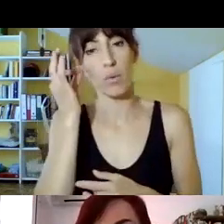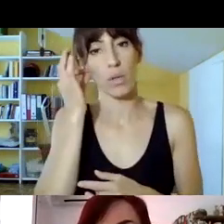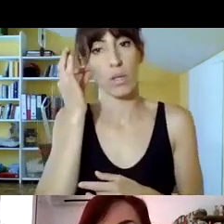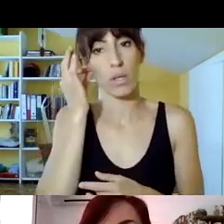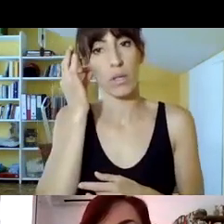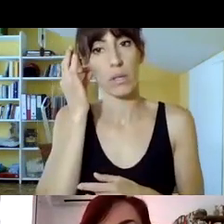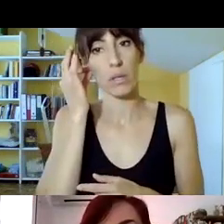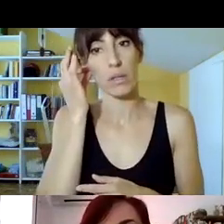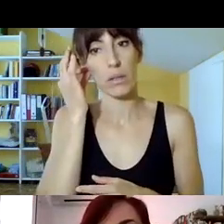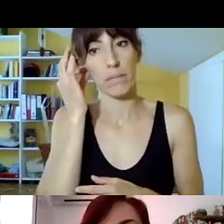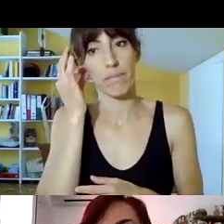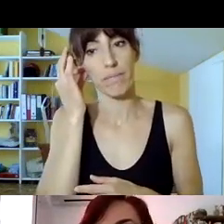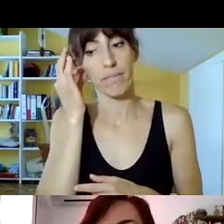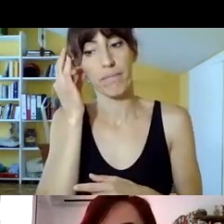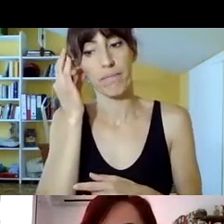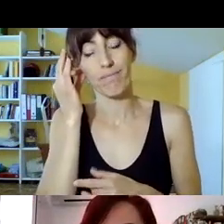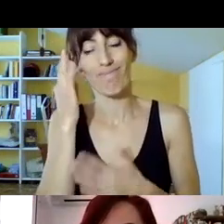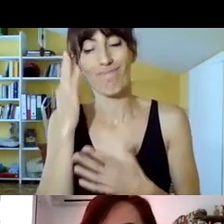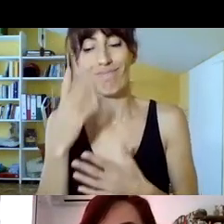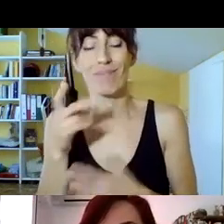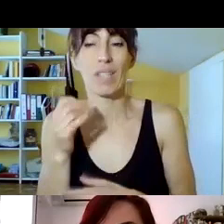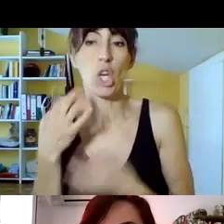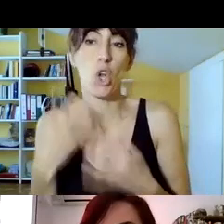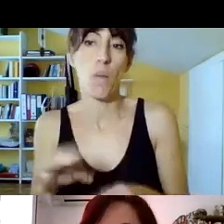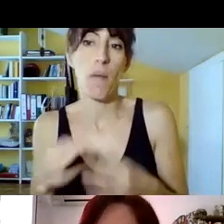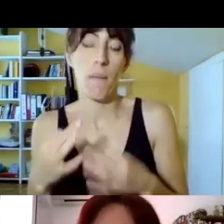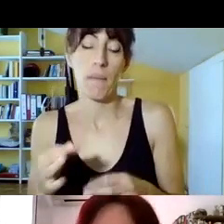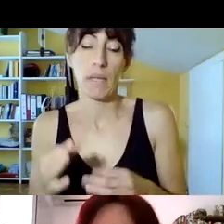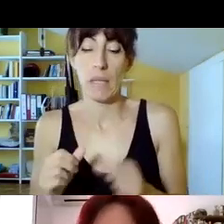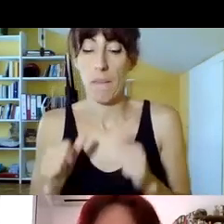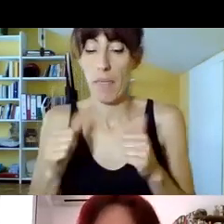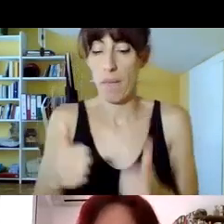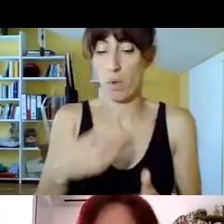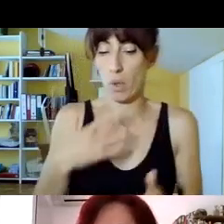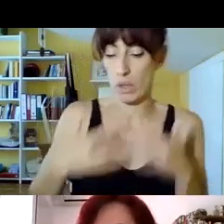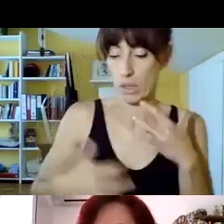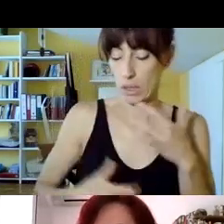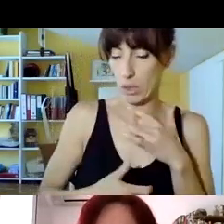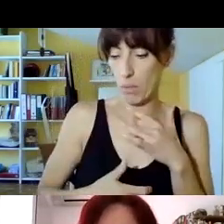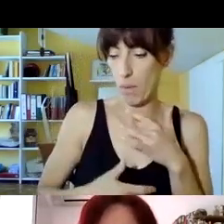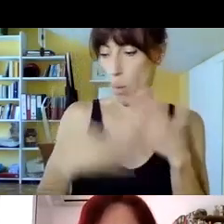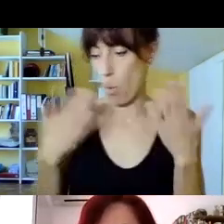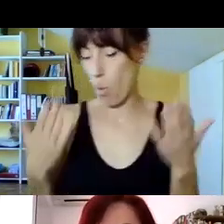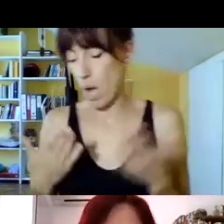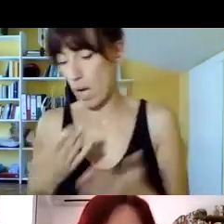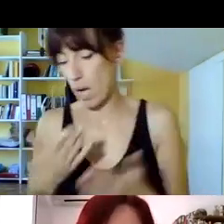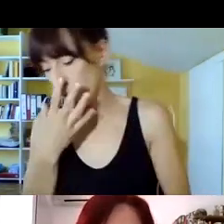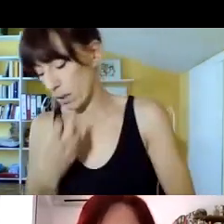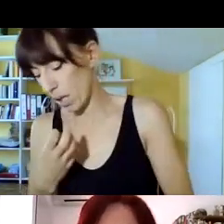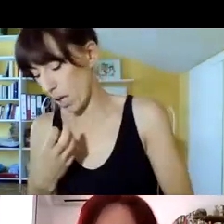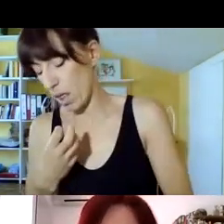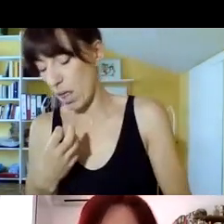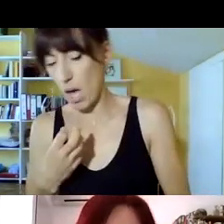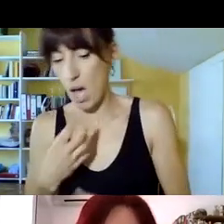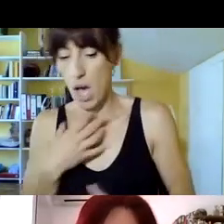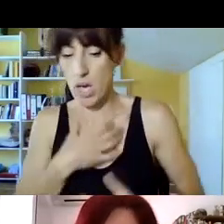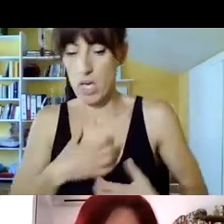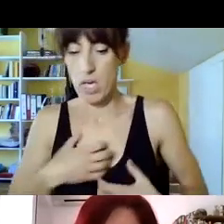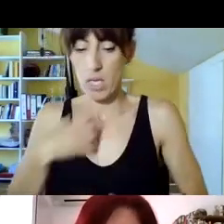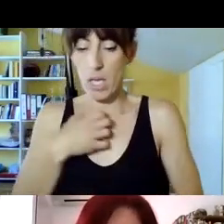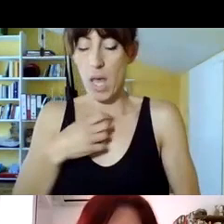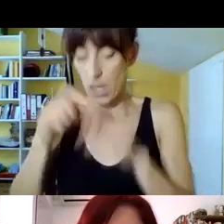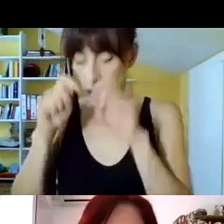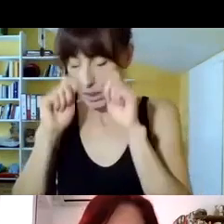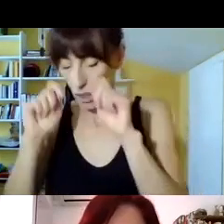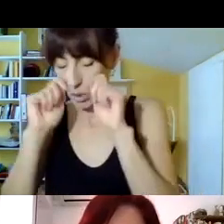inespecificidad. Normalmente entramos por el síntoma. ¿Cuál es el síntoma? Tristeza, ansiedad, llanto, lo que